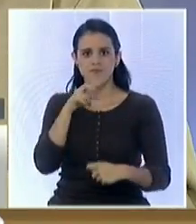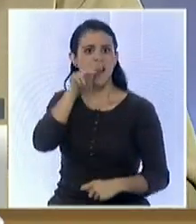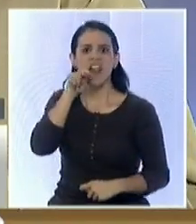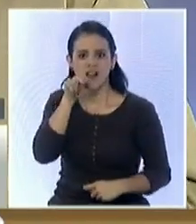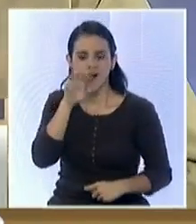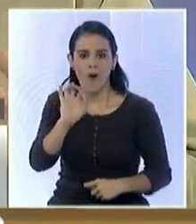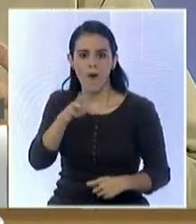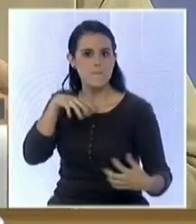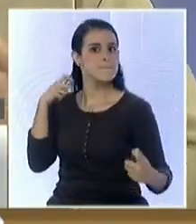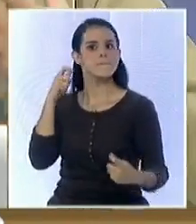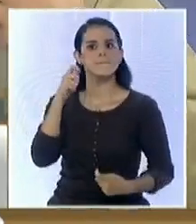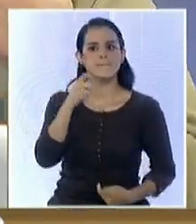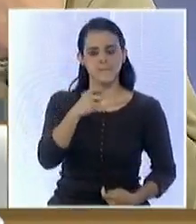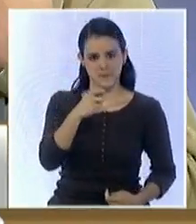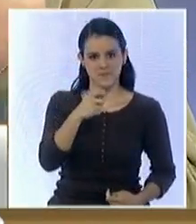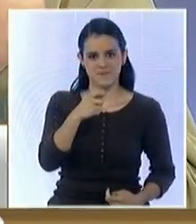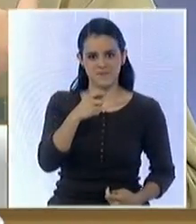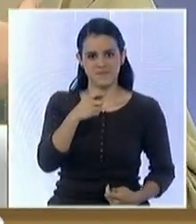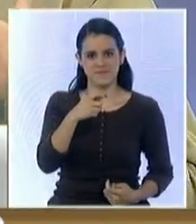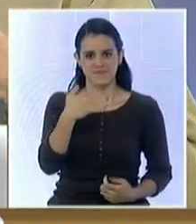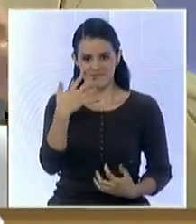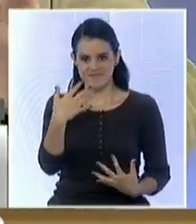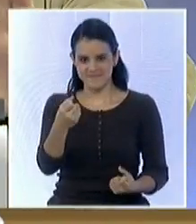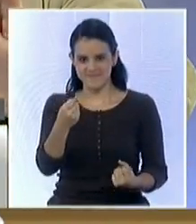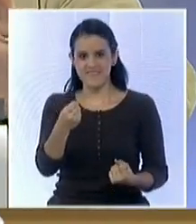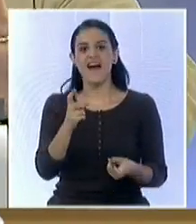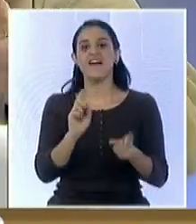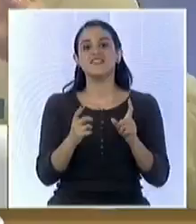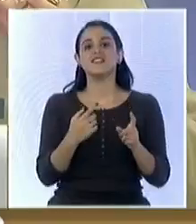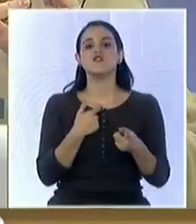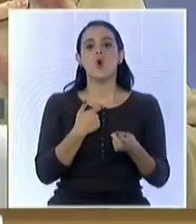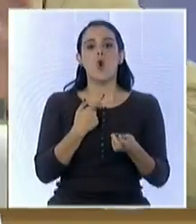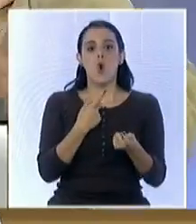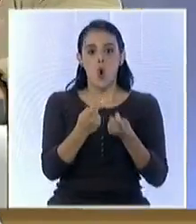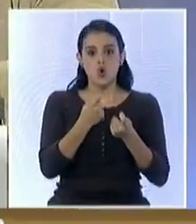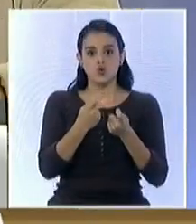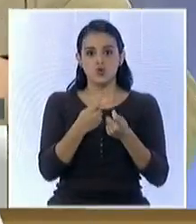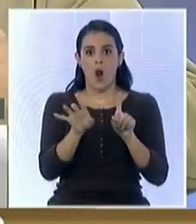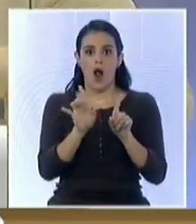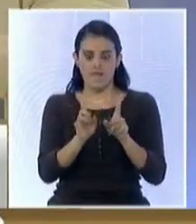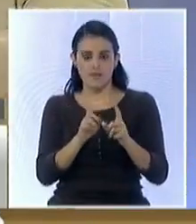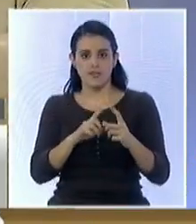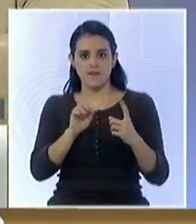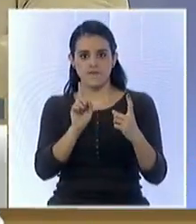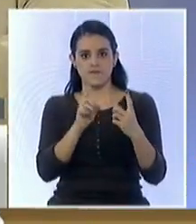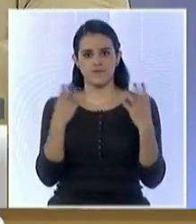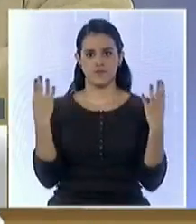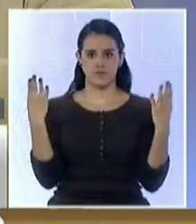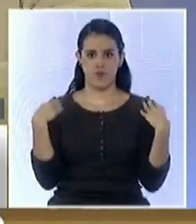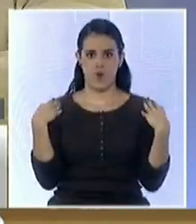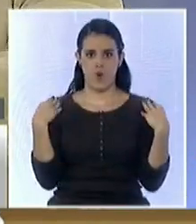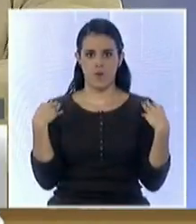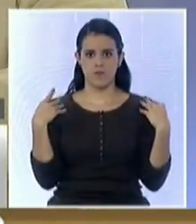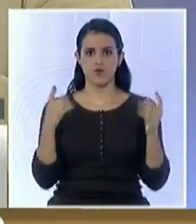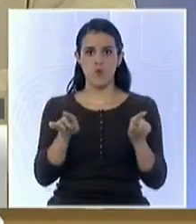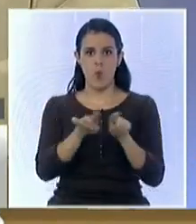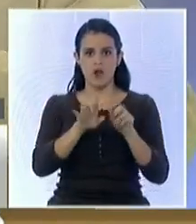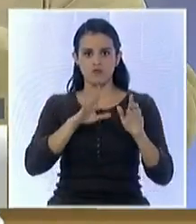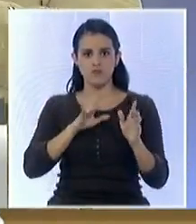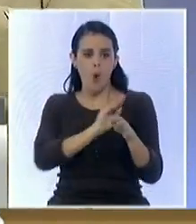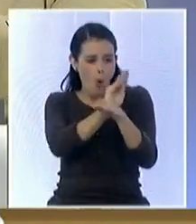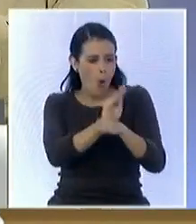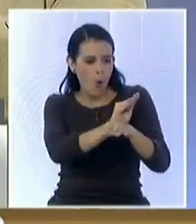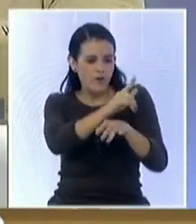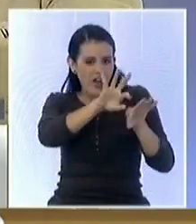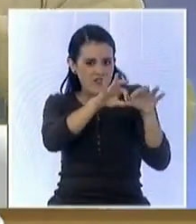las manos. Y el cómo yo puedo manejar mis distancias, que tiene que ver con esta salud de los hombros, cómo yo protejo a mis seres queridos,